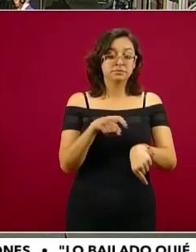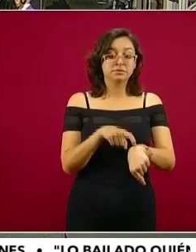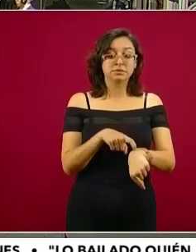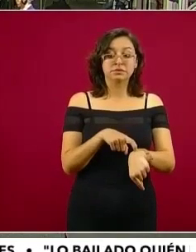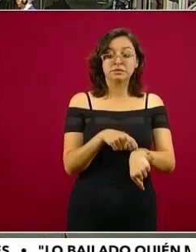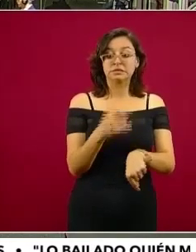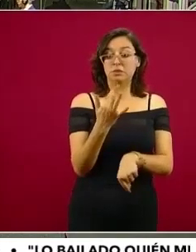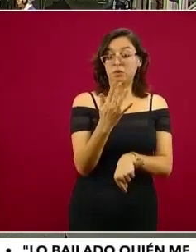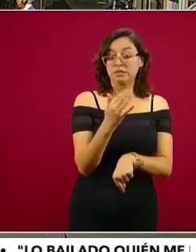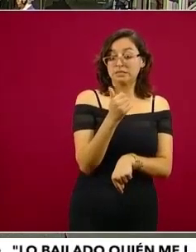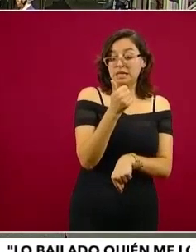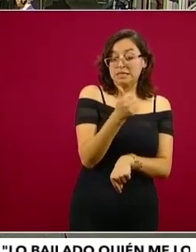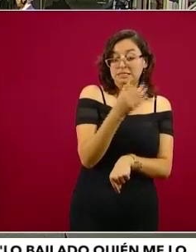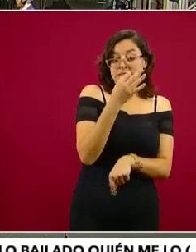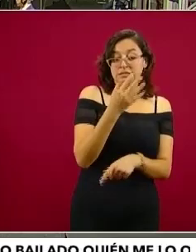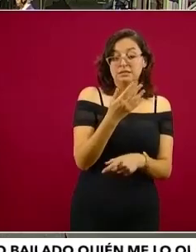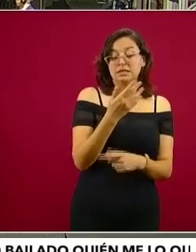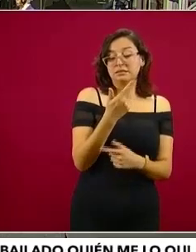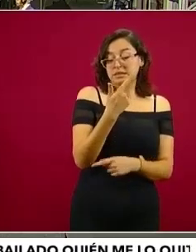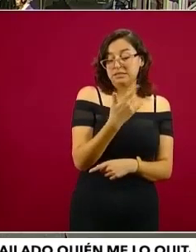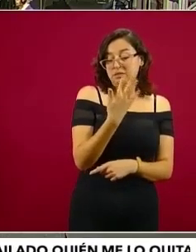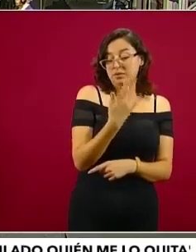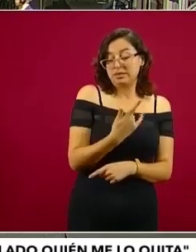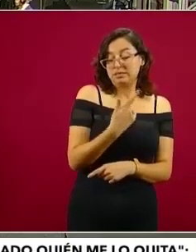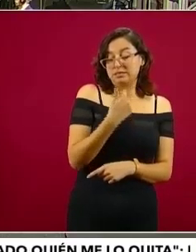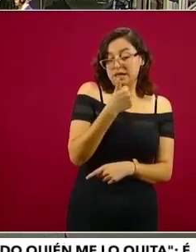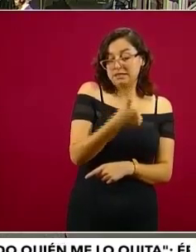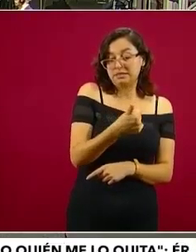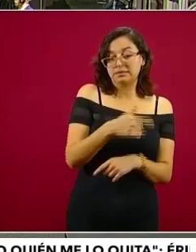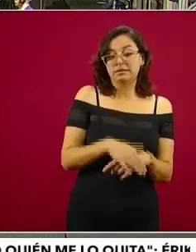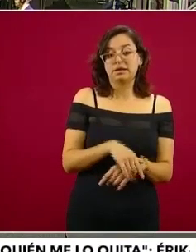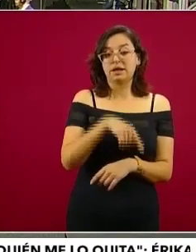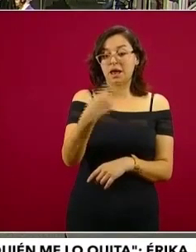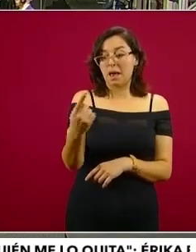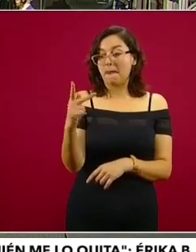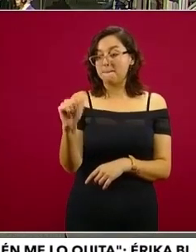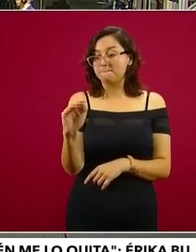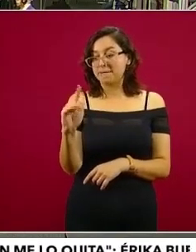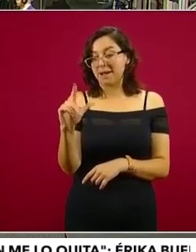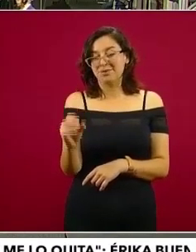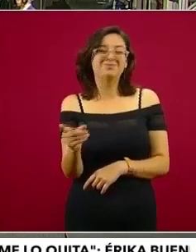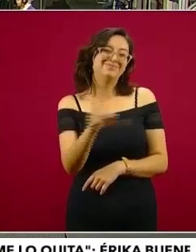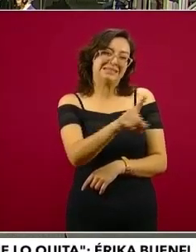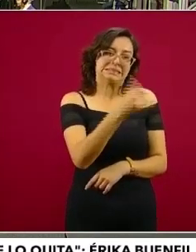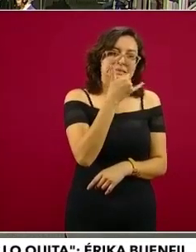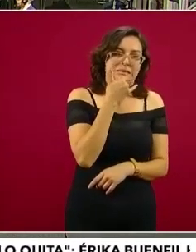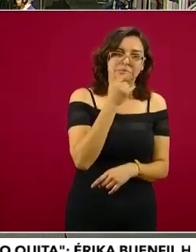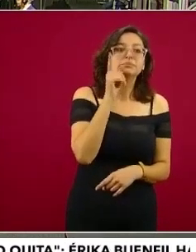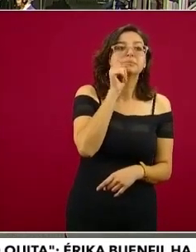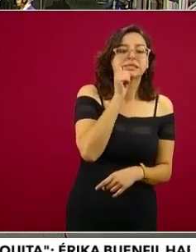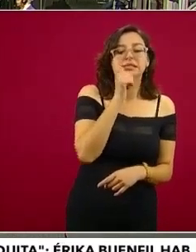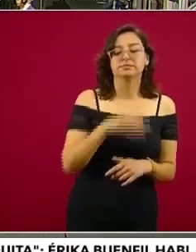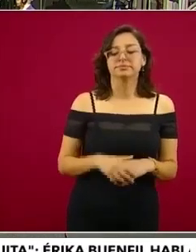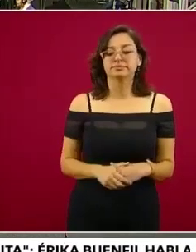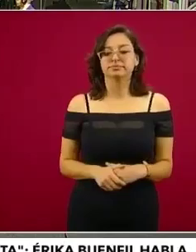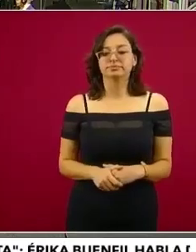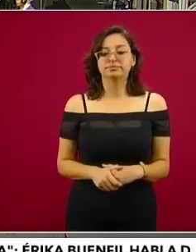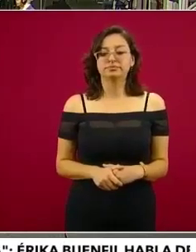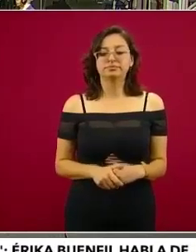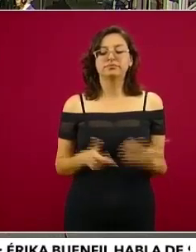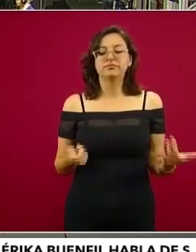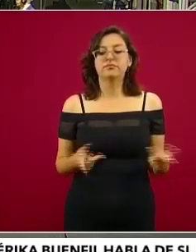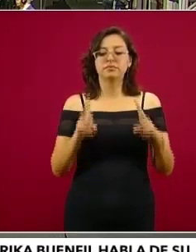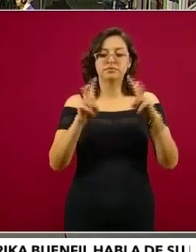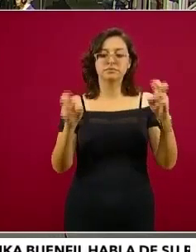19:56. Por favor. Pablo Pérez de Verificado. Y usted va a quedar pendiente. Hablando de este proceso de regreso